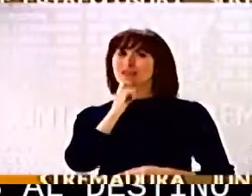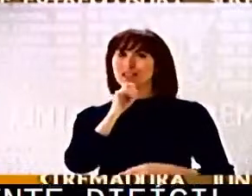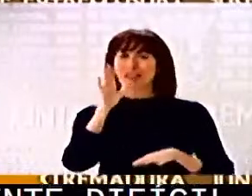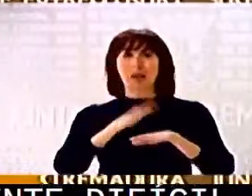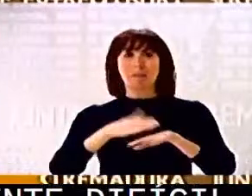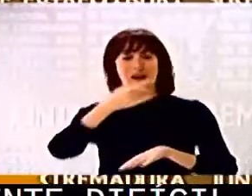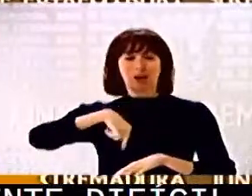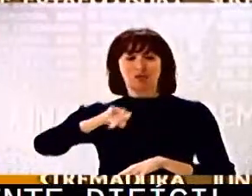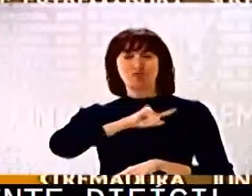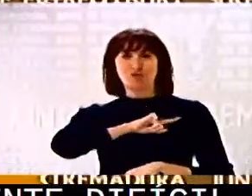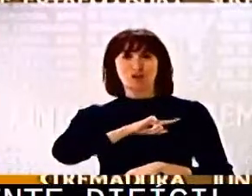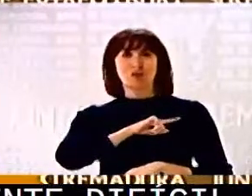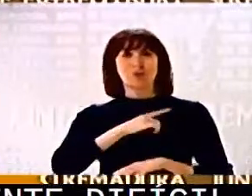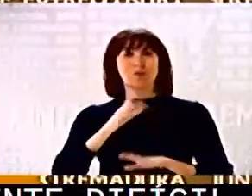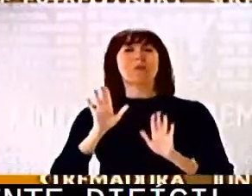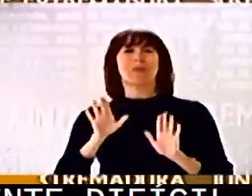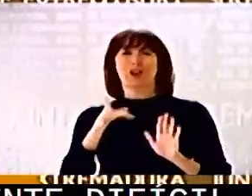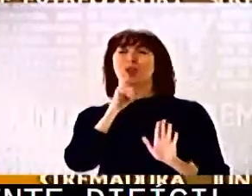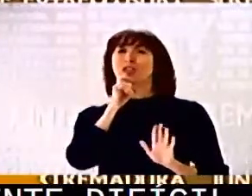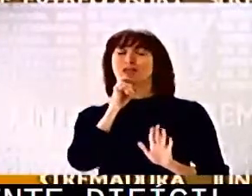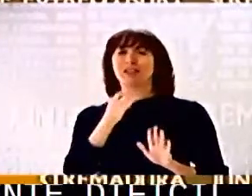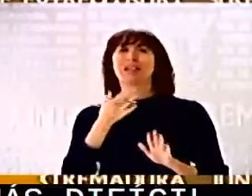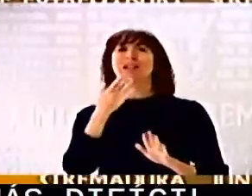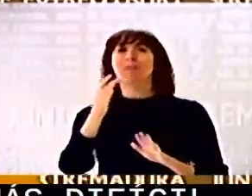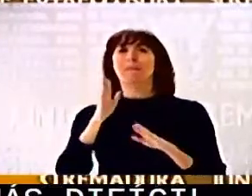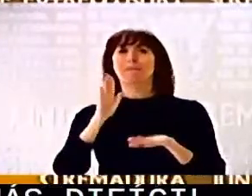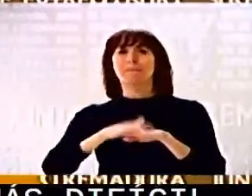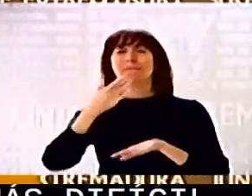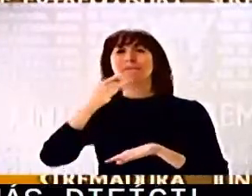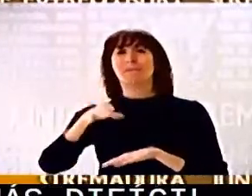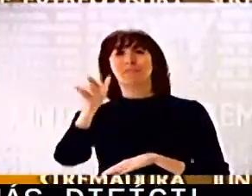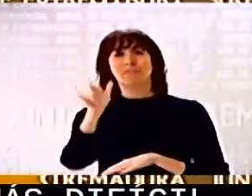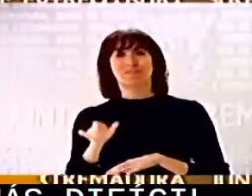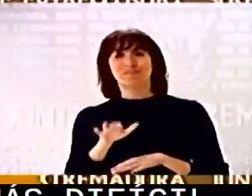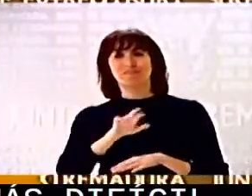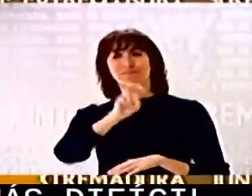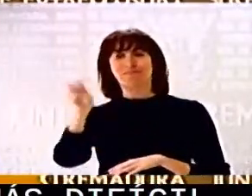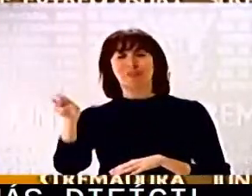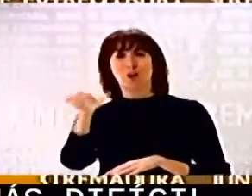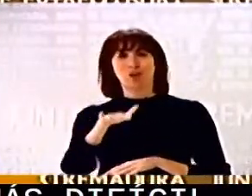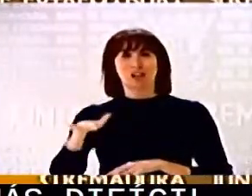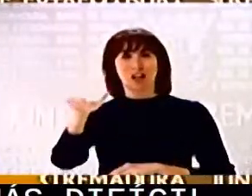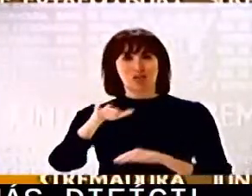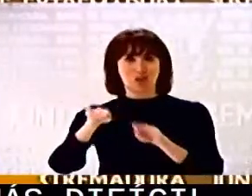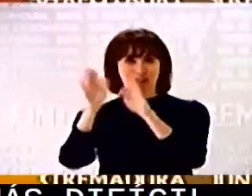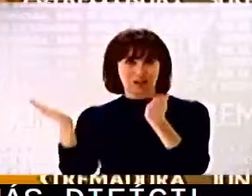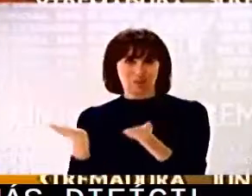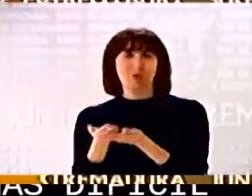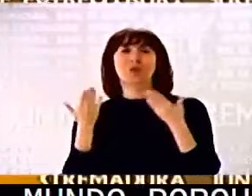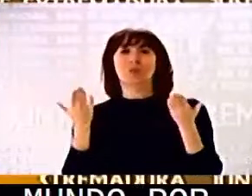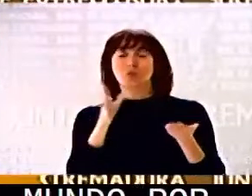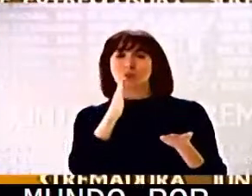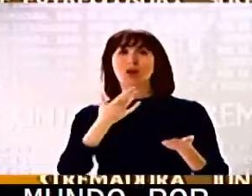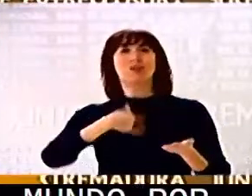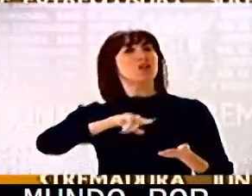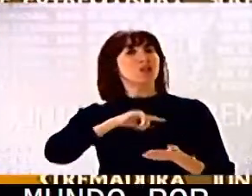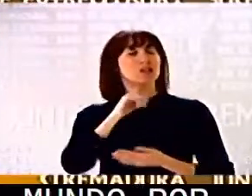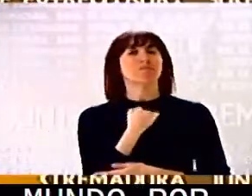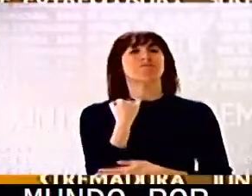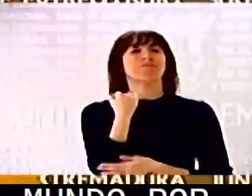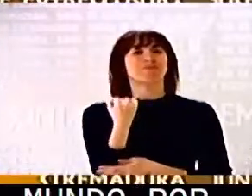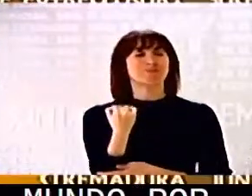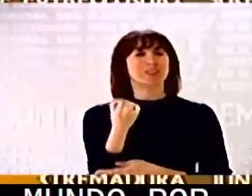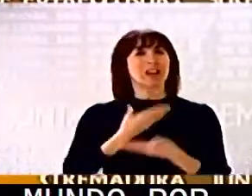los que estamos aquí, pero mucho más difícil para los que están en otras partes del mundo. Por tanto, ese grano de arena de